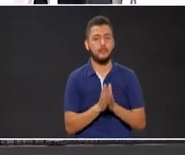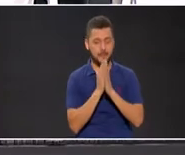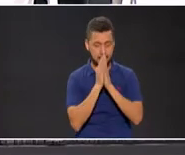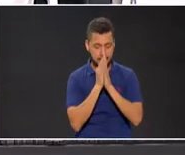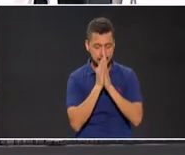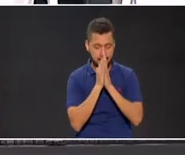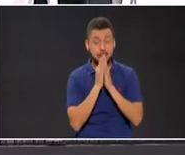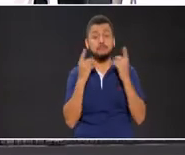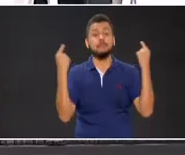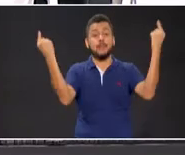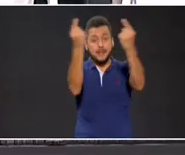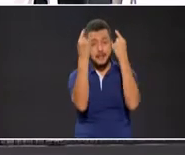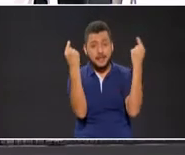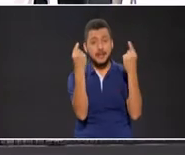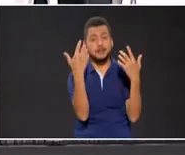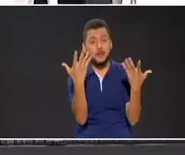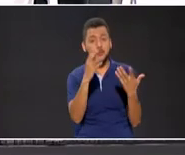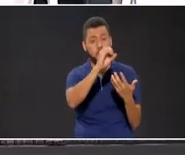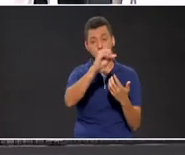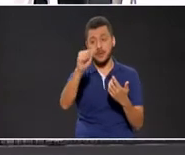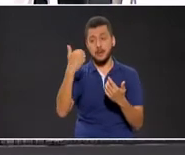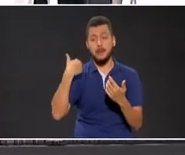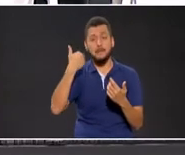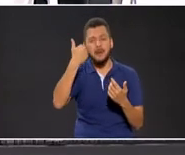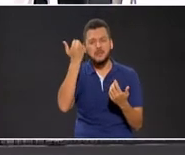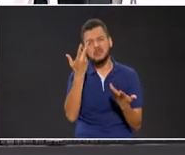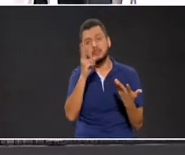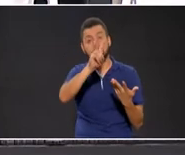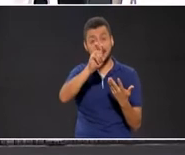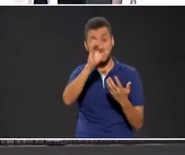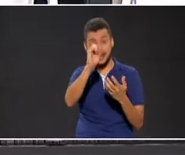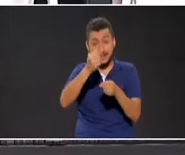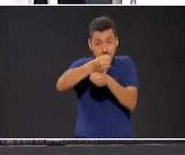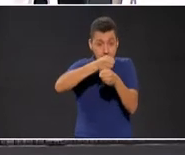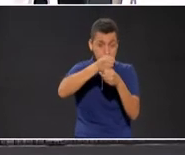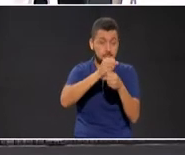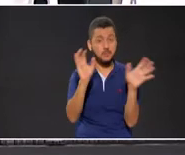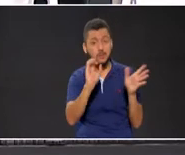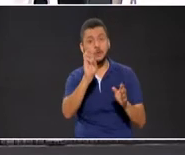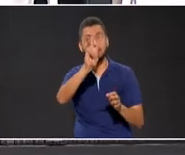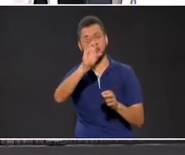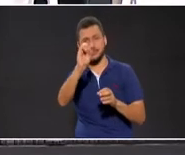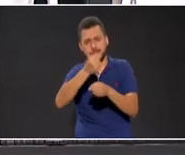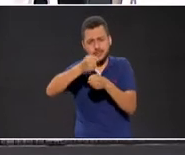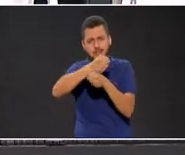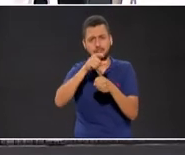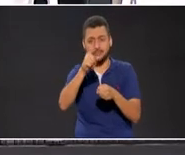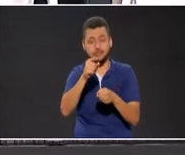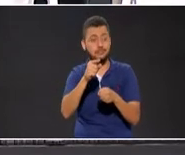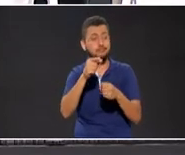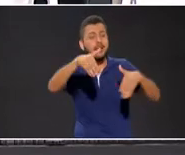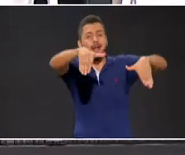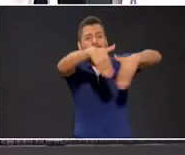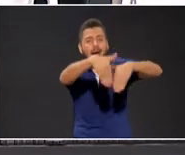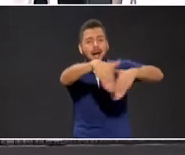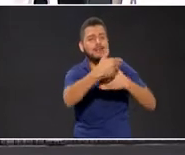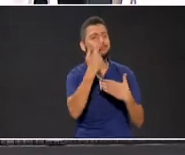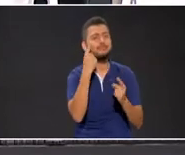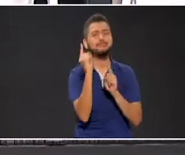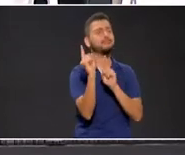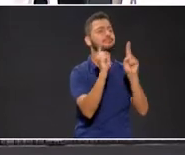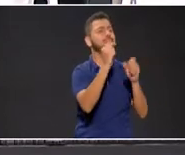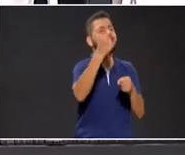recursos es porque una persona mayor de 80 a 70 años que tenga que estar trabajando la informalidad en las calles sin respaldo social sin duda requiere de más apoyo